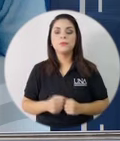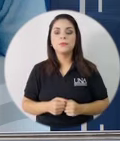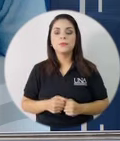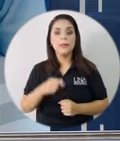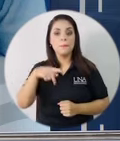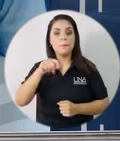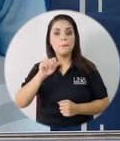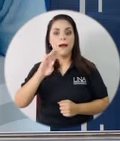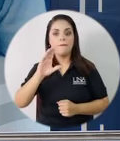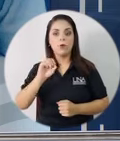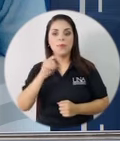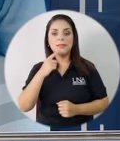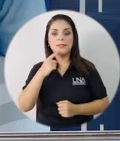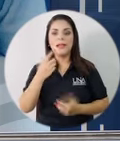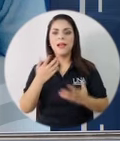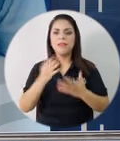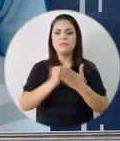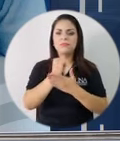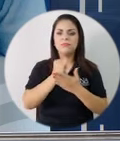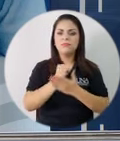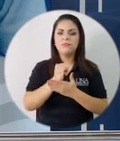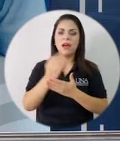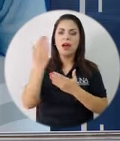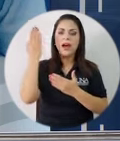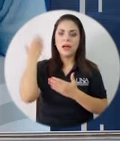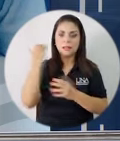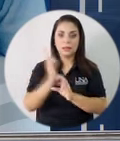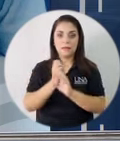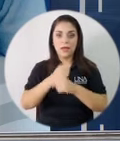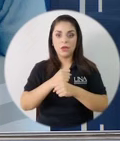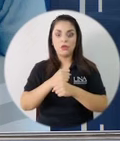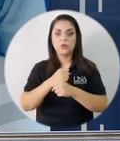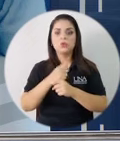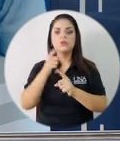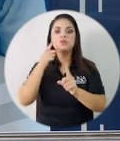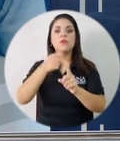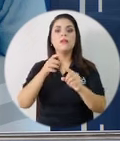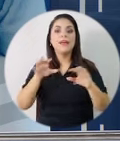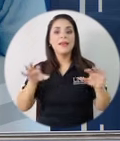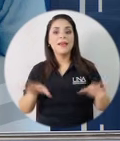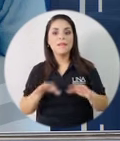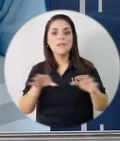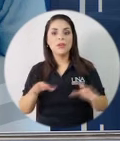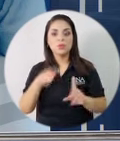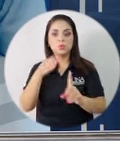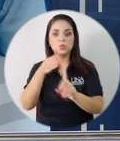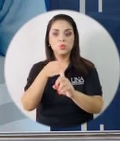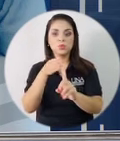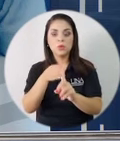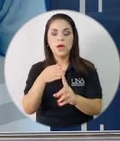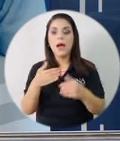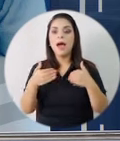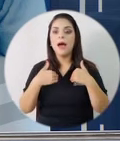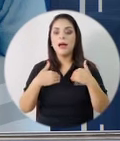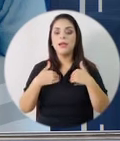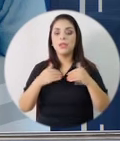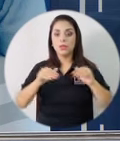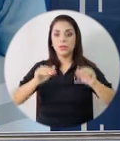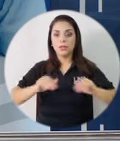una investigación que se había realizado sobre los efectos que tiene en la